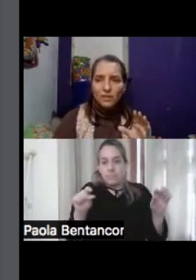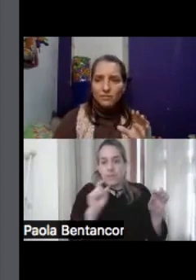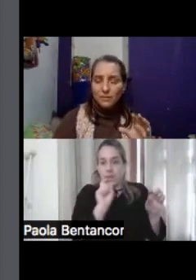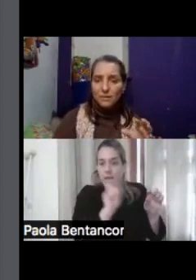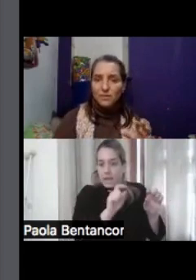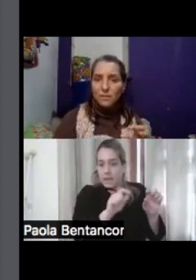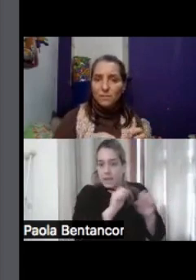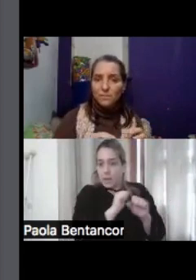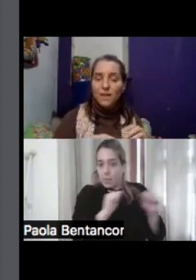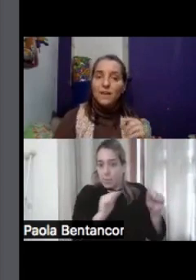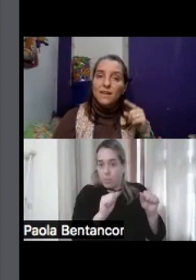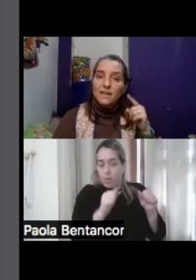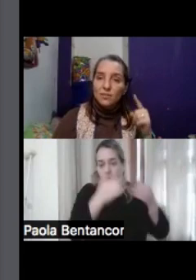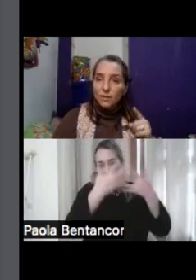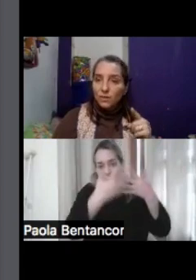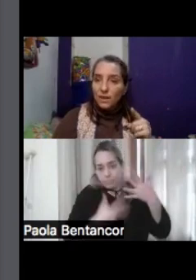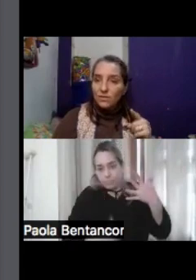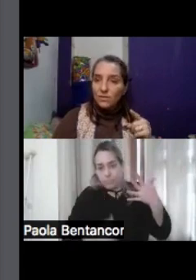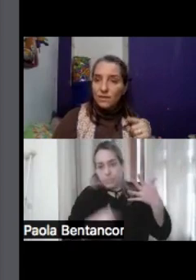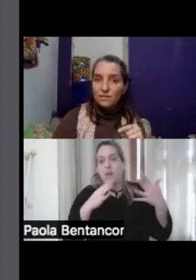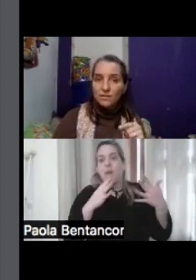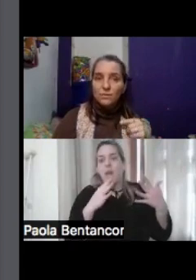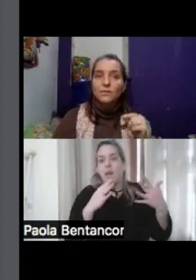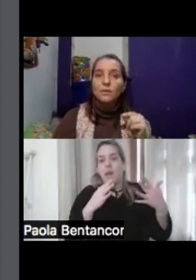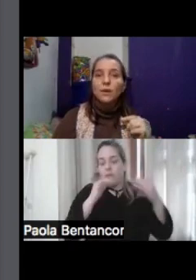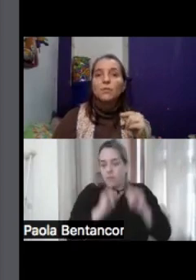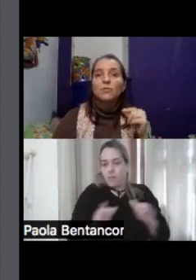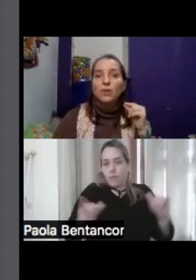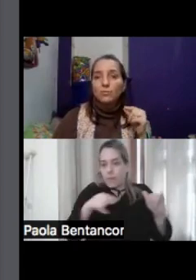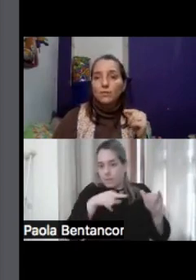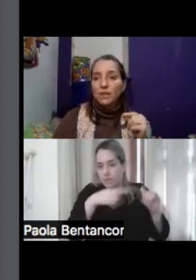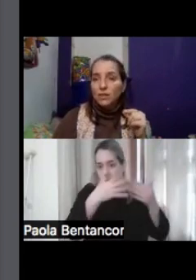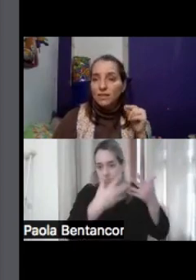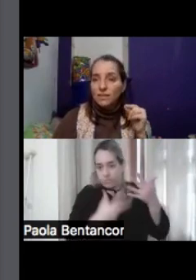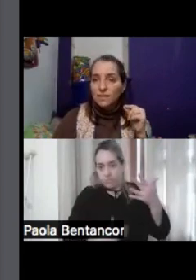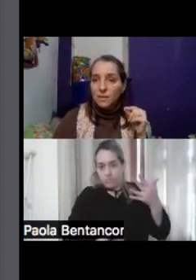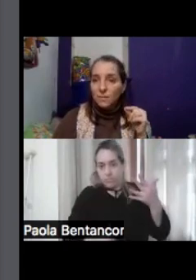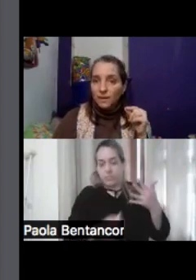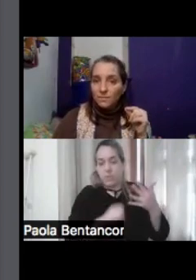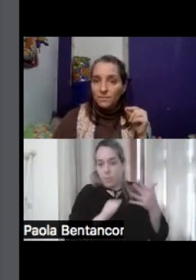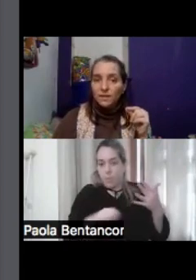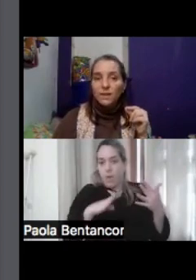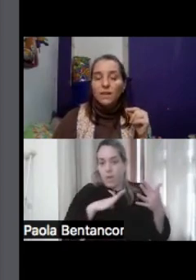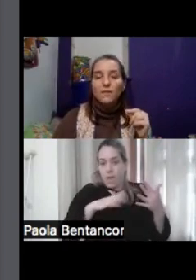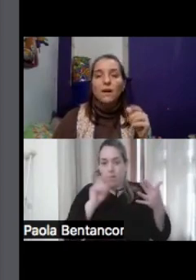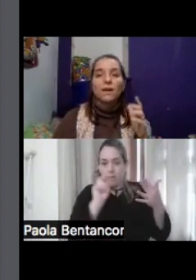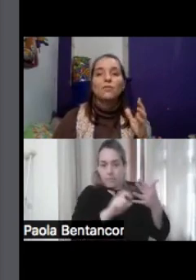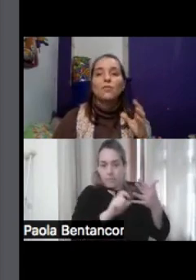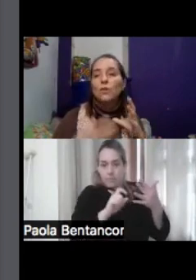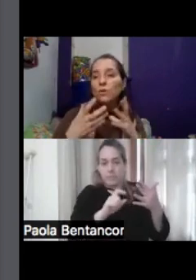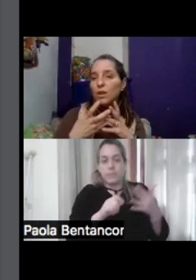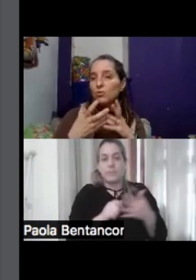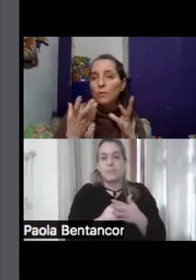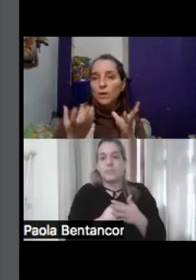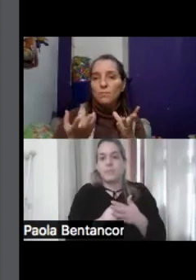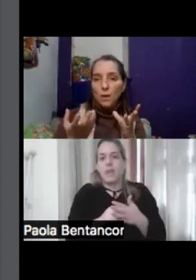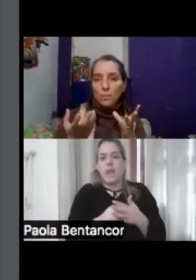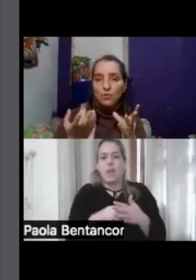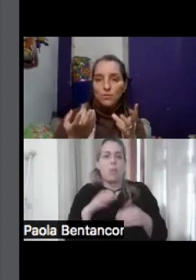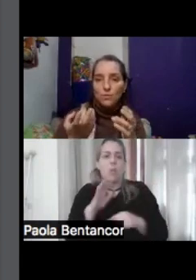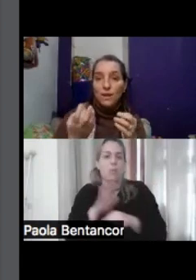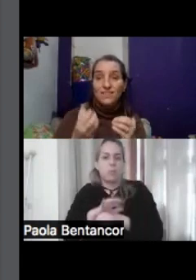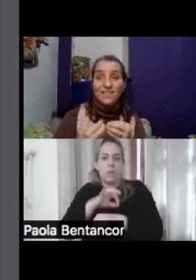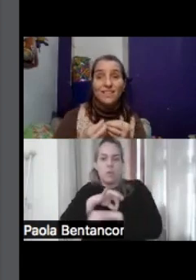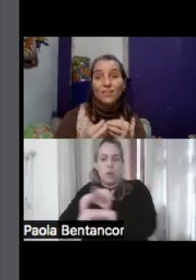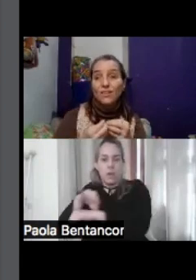link con un montón de información. Y sobre todas las cosas, cuando hablamos de comunicación accesible, tiene que ver no solo con el uso,